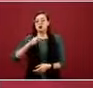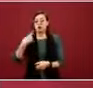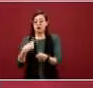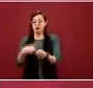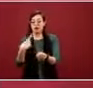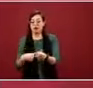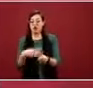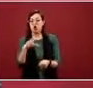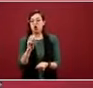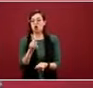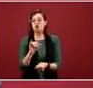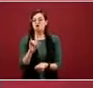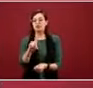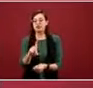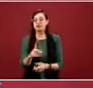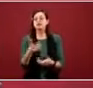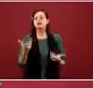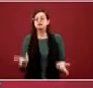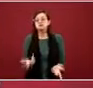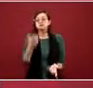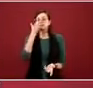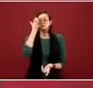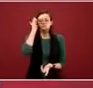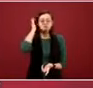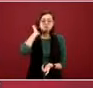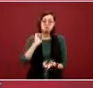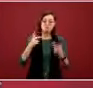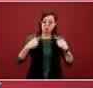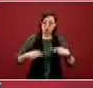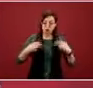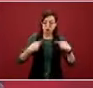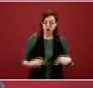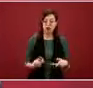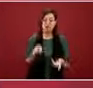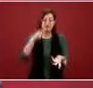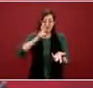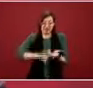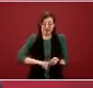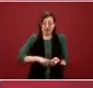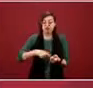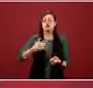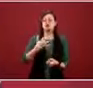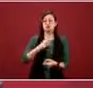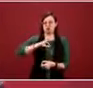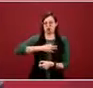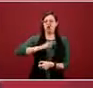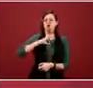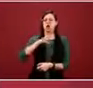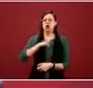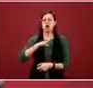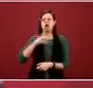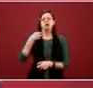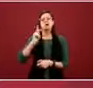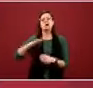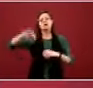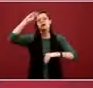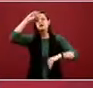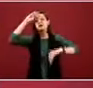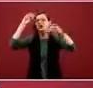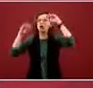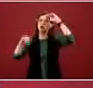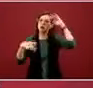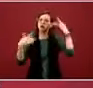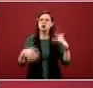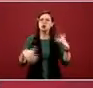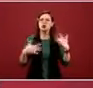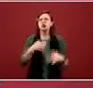el virus, que uno puede documentar la existencia del virus, pero que no tiene fiebre, dolor de cabeza, dolor de garganta,